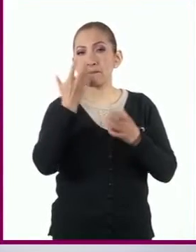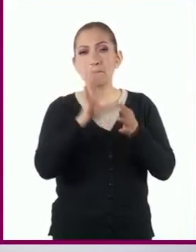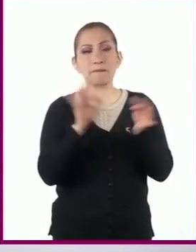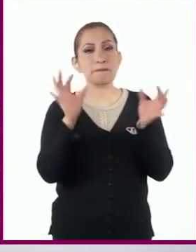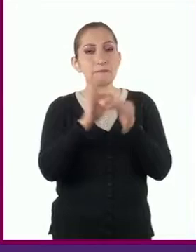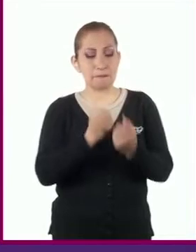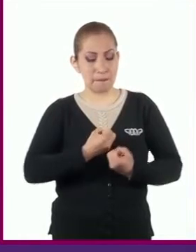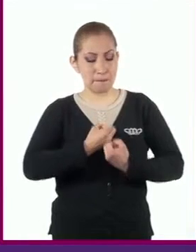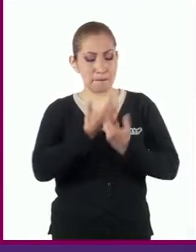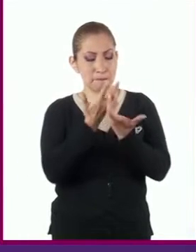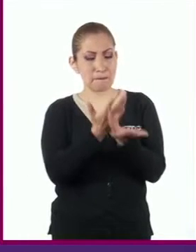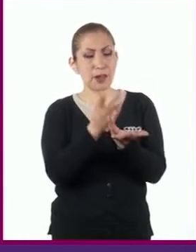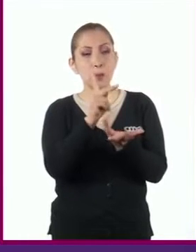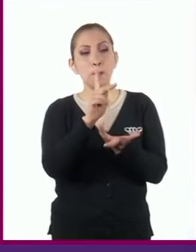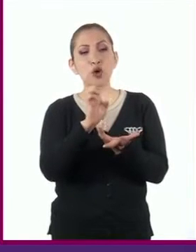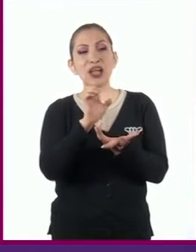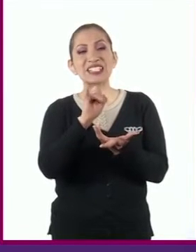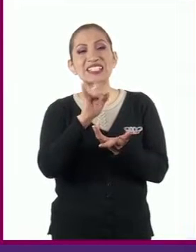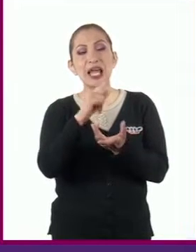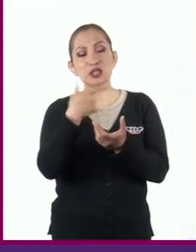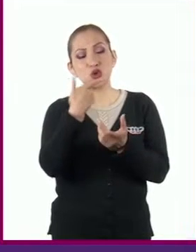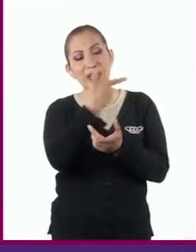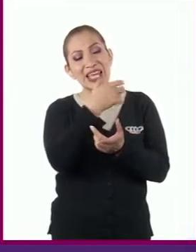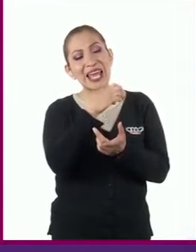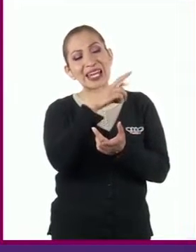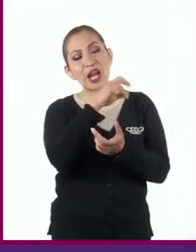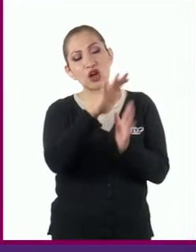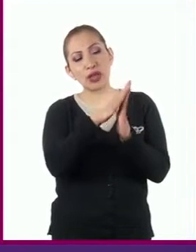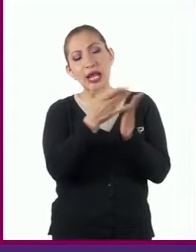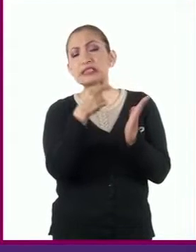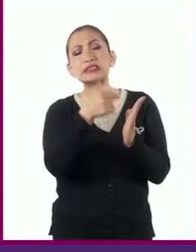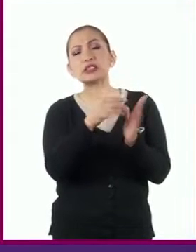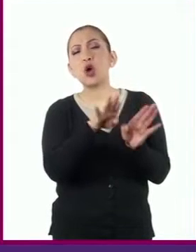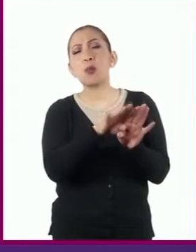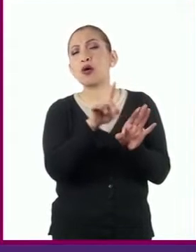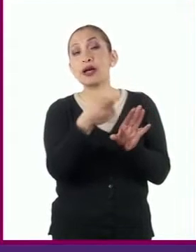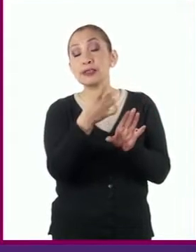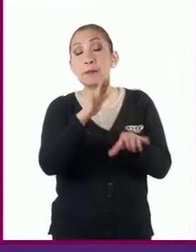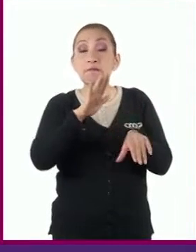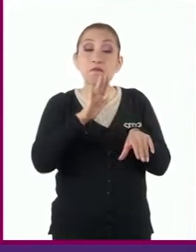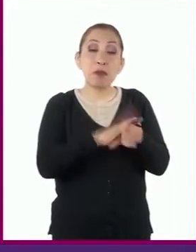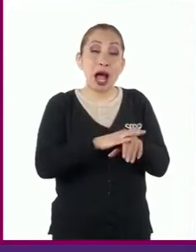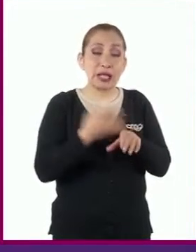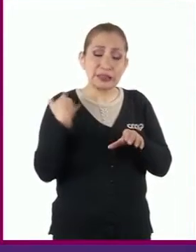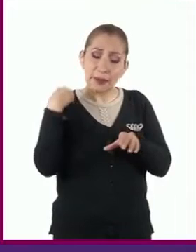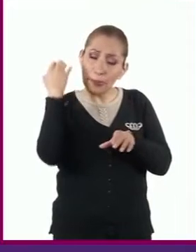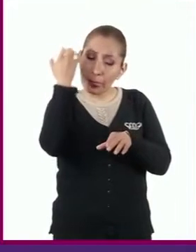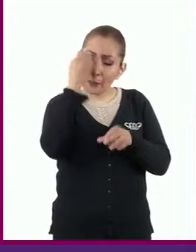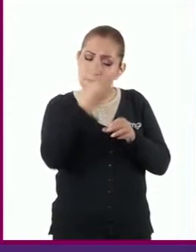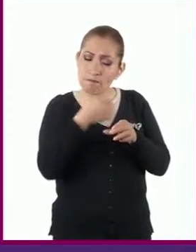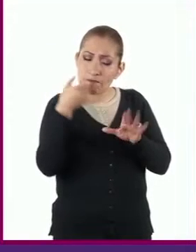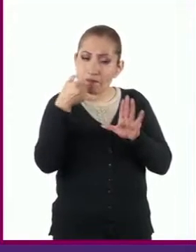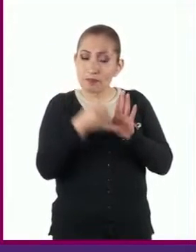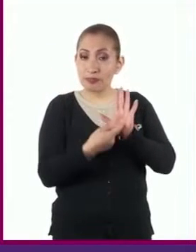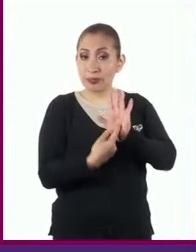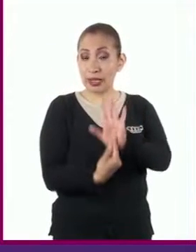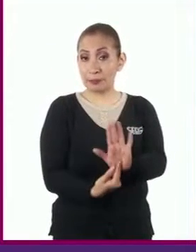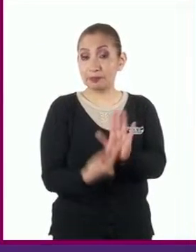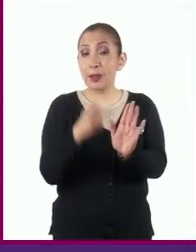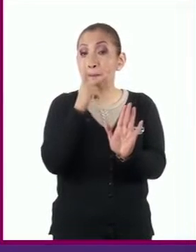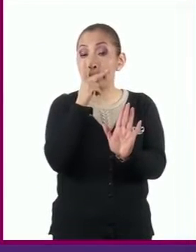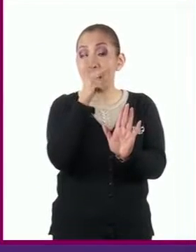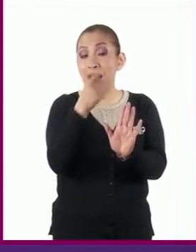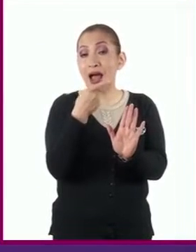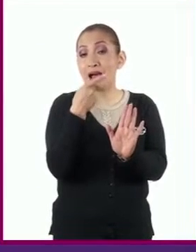que la poesía es un género literario que se caracteriza por ser la más depurada manifestación, por medio de la